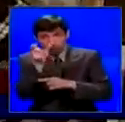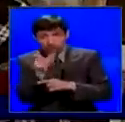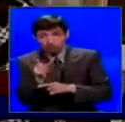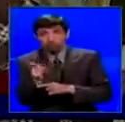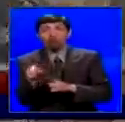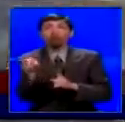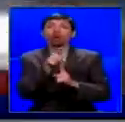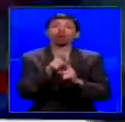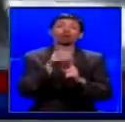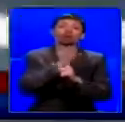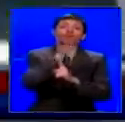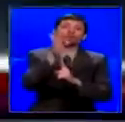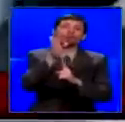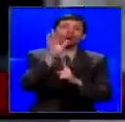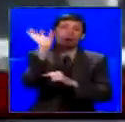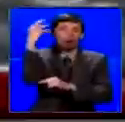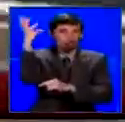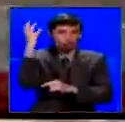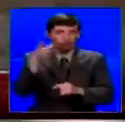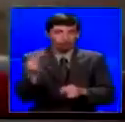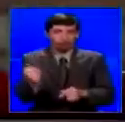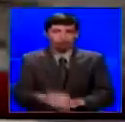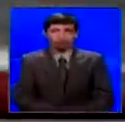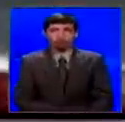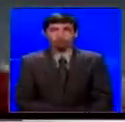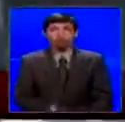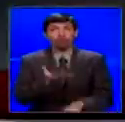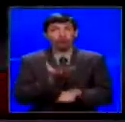fue a la ambulancia. Agresividad que no solamente se da entre